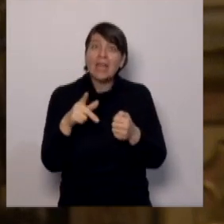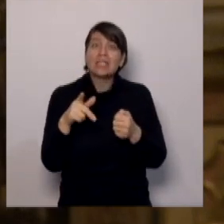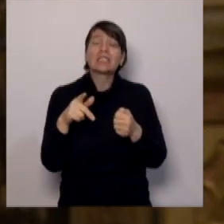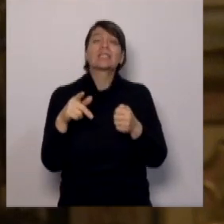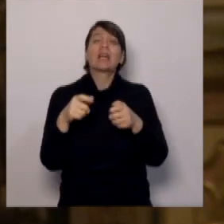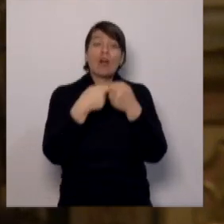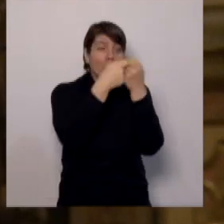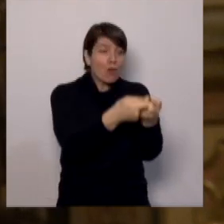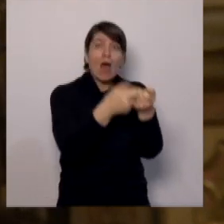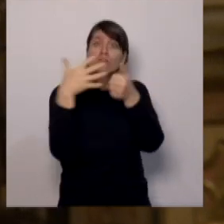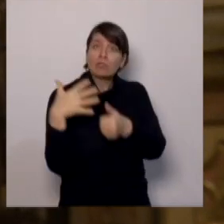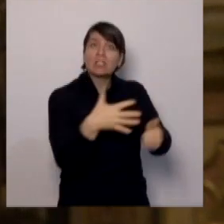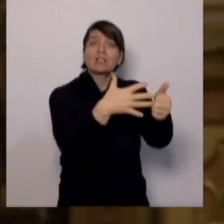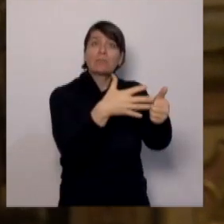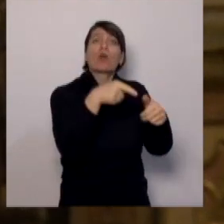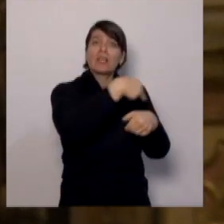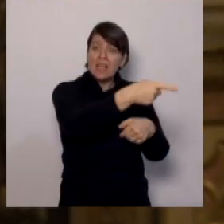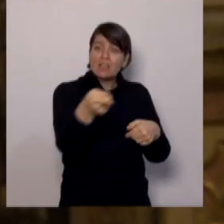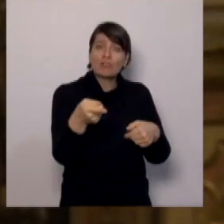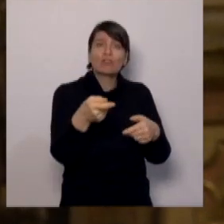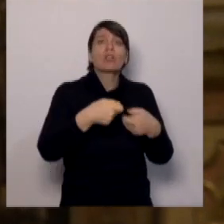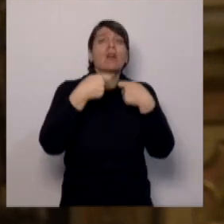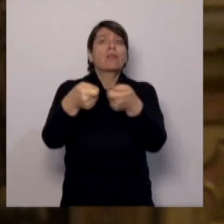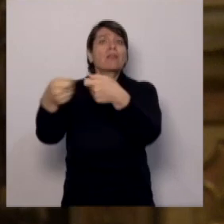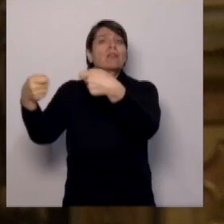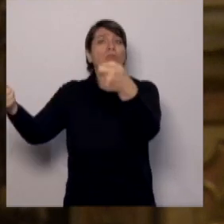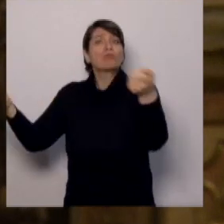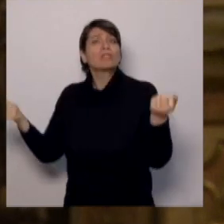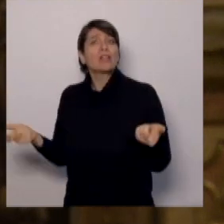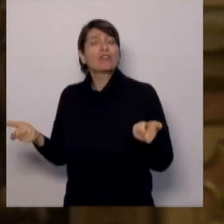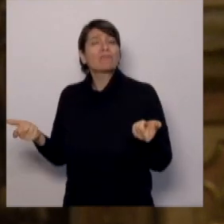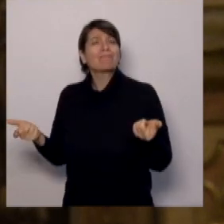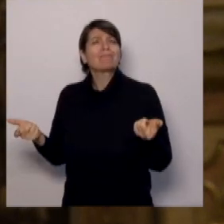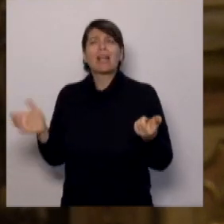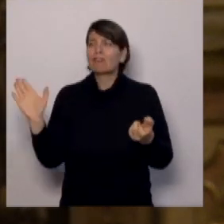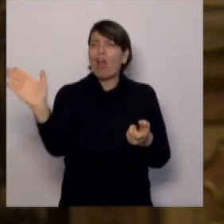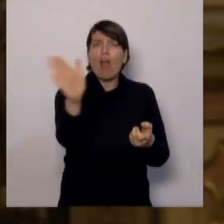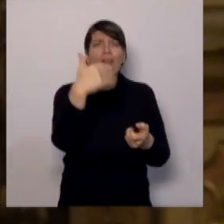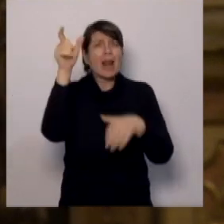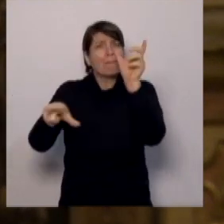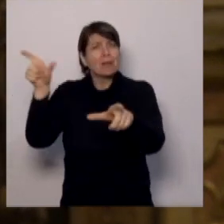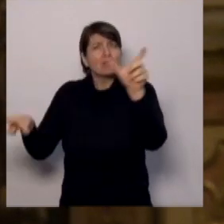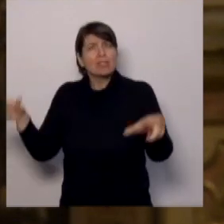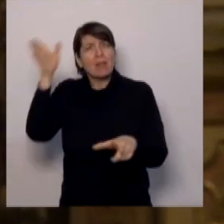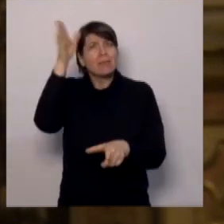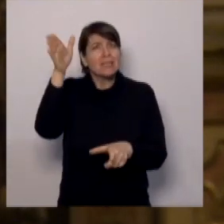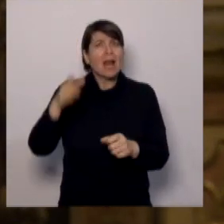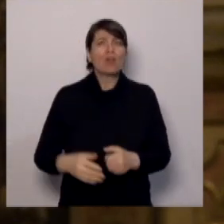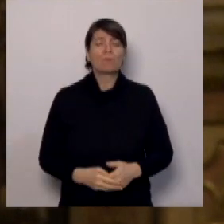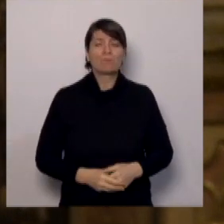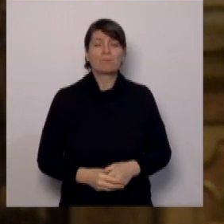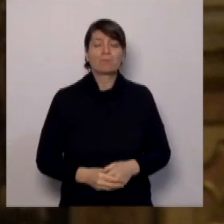panes, los dio a sus discípulos y ellos los distribuyeron entre la